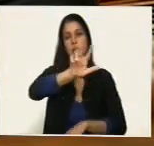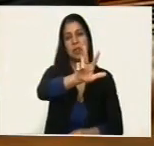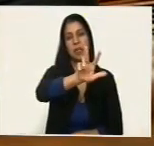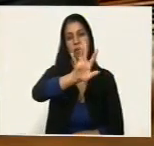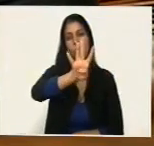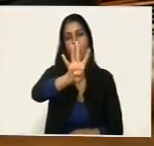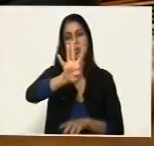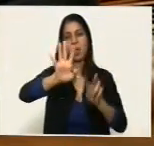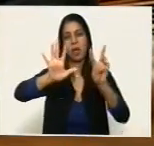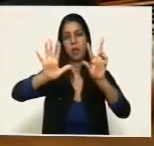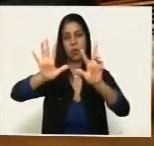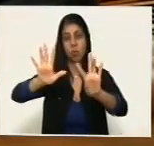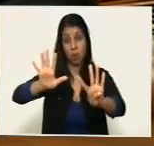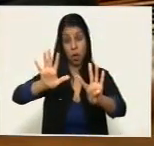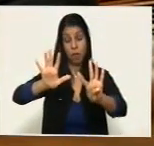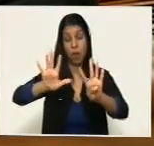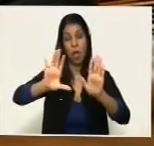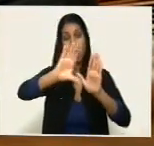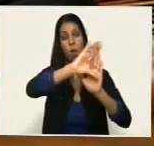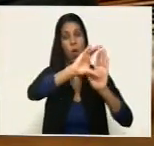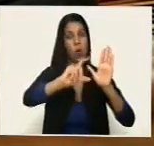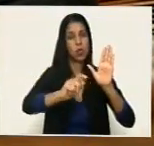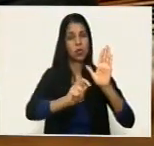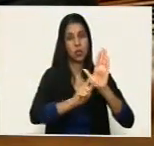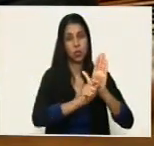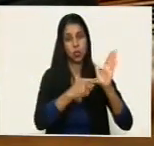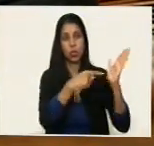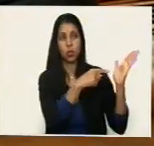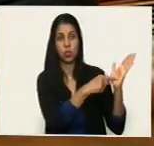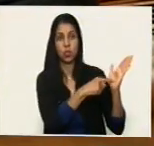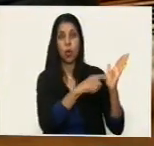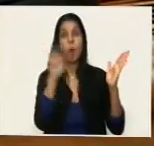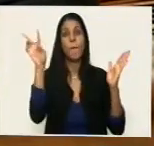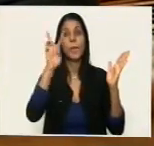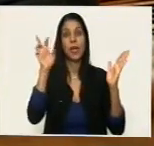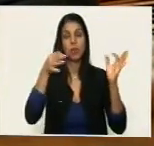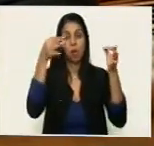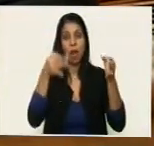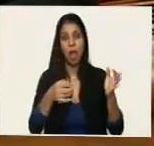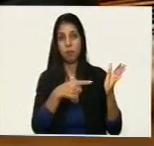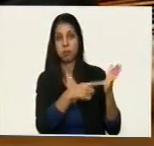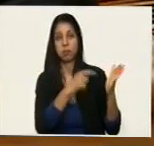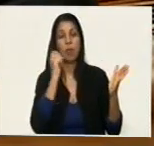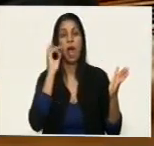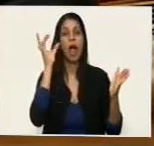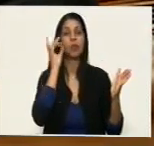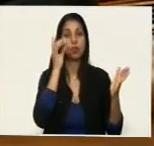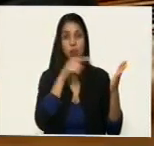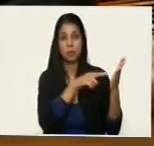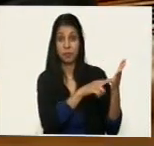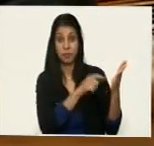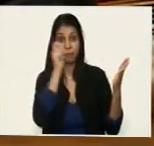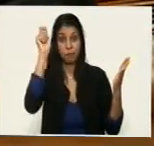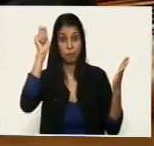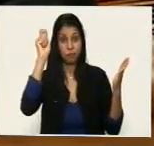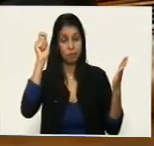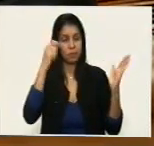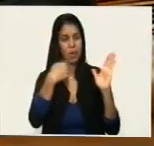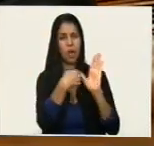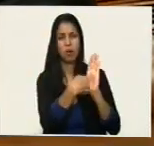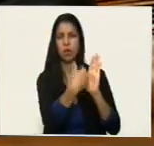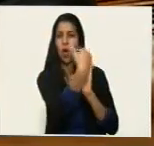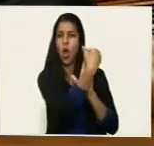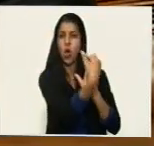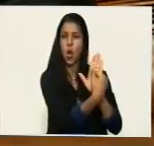y 349 de la Constitución de la República Bolivariana de Venezuela y las normas para garantizar